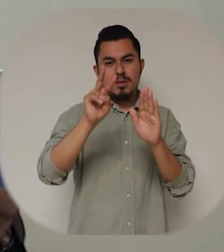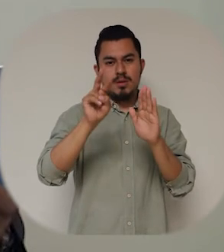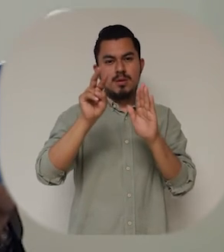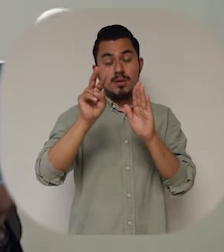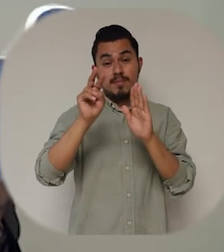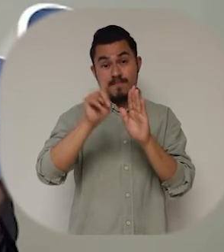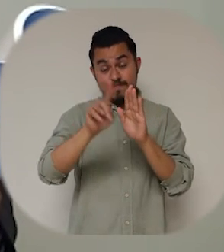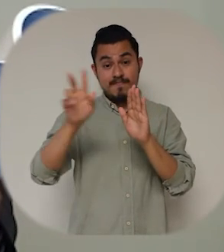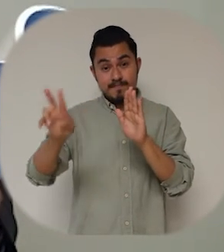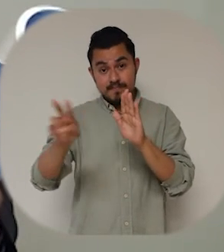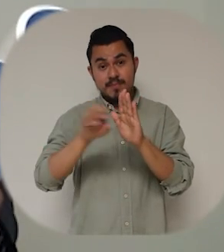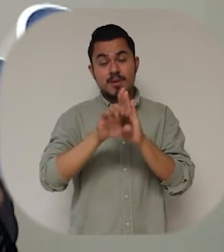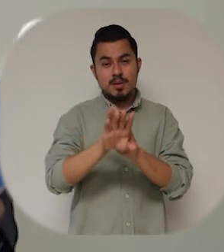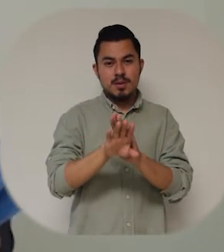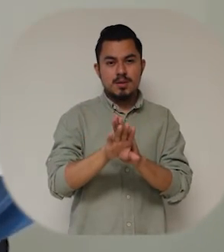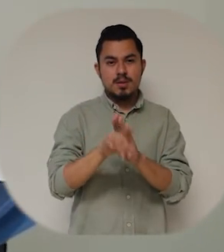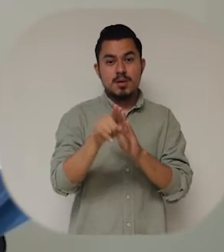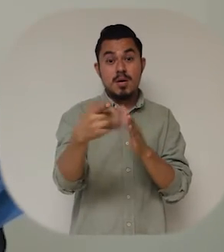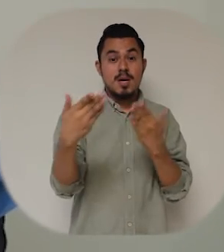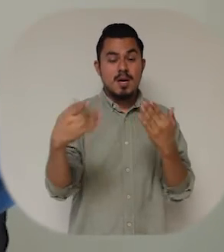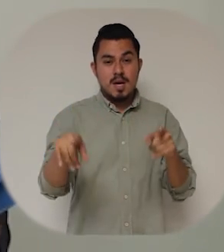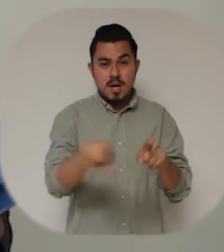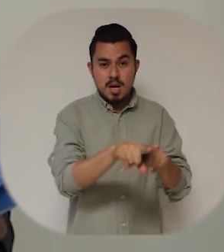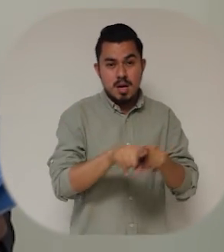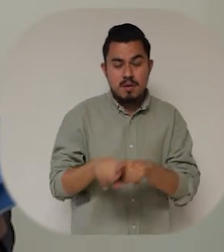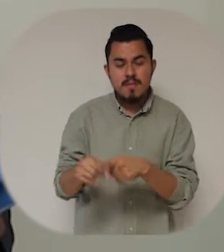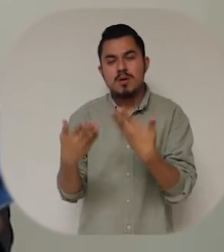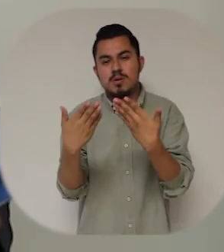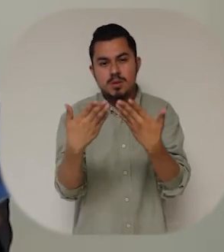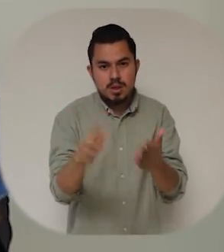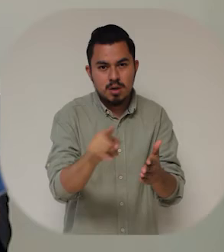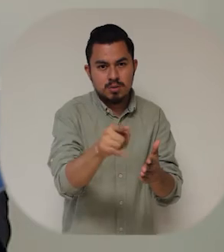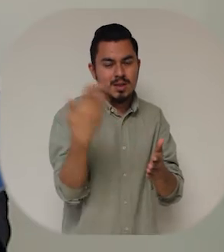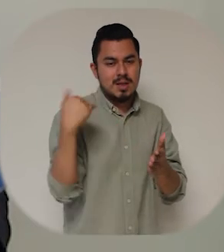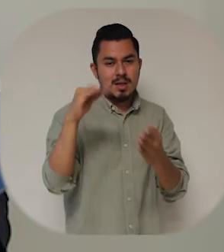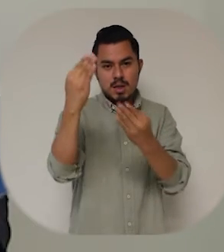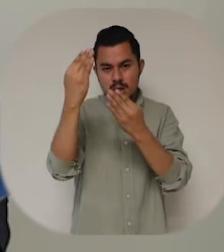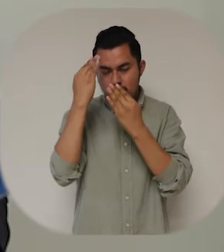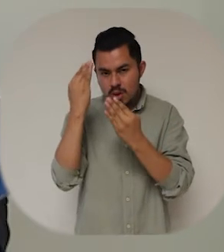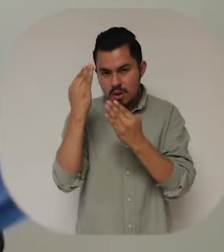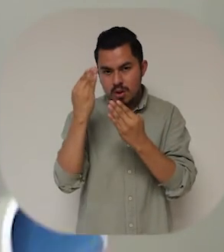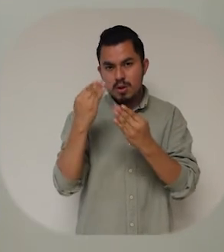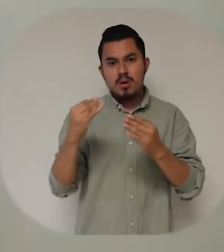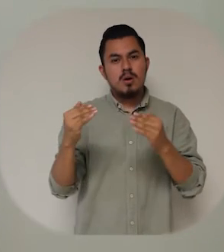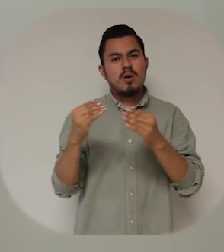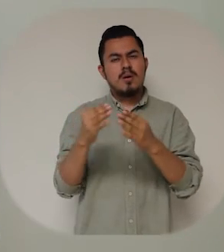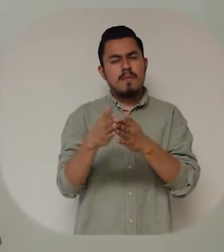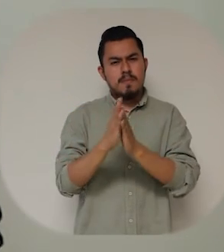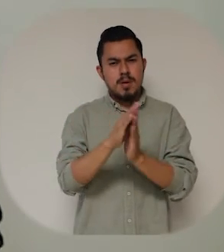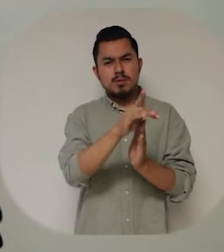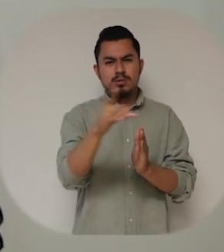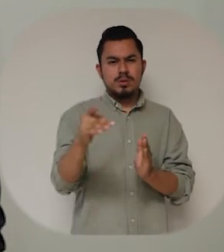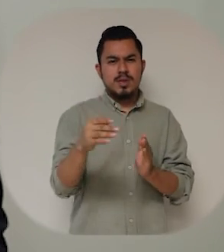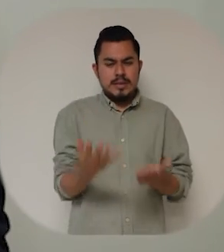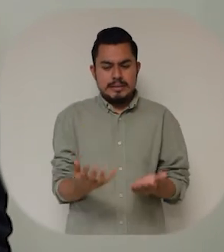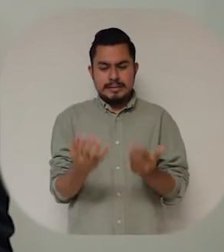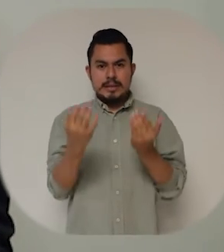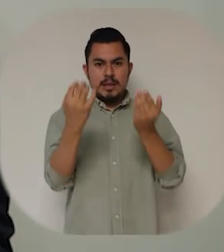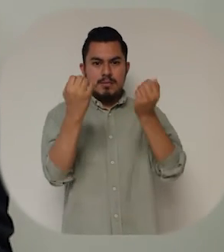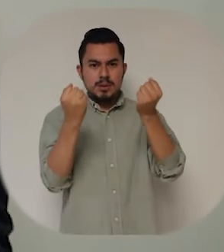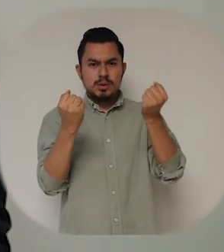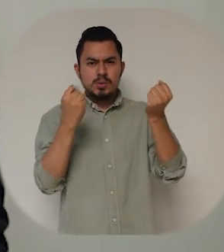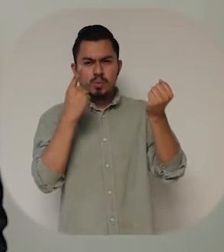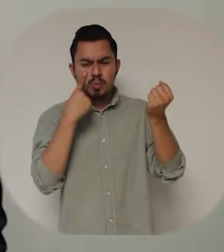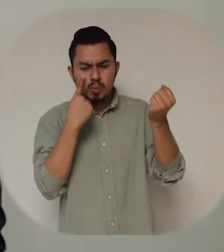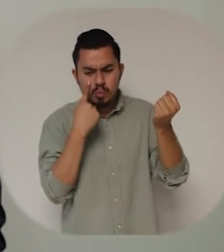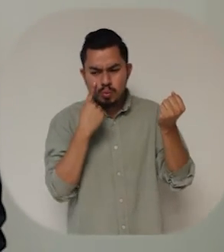como en mi presencia solamente, sino mucho más ahora en mi ausencia, ocupados en vuestra salvación con temor y temblor. Ya son